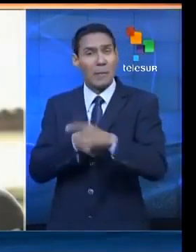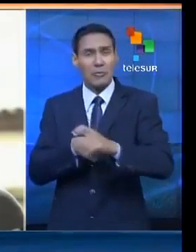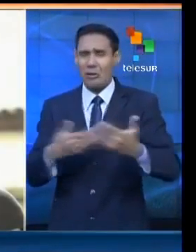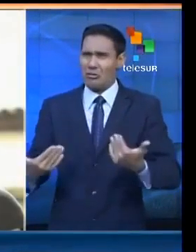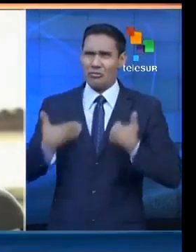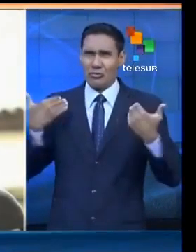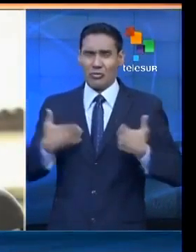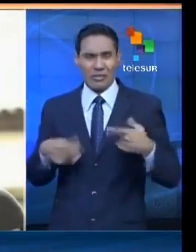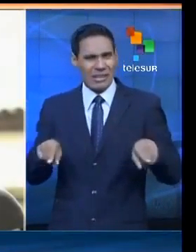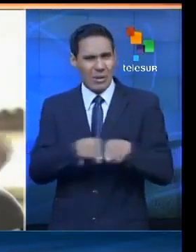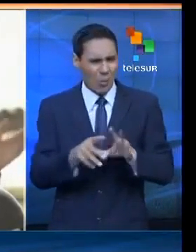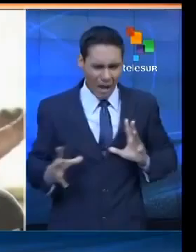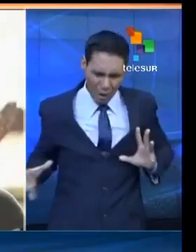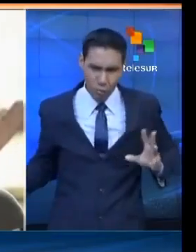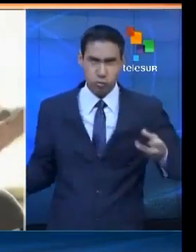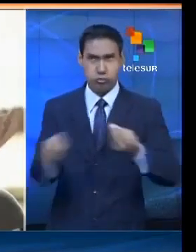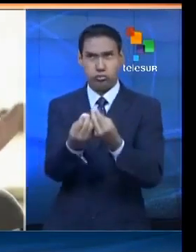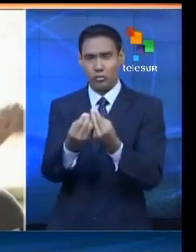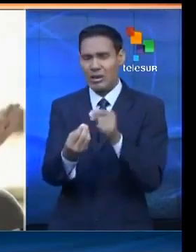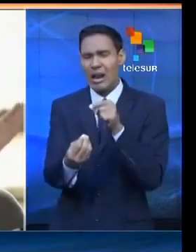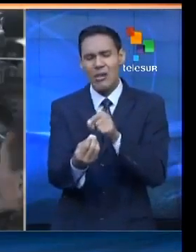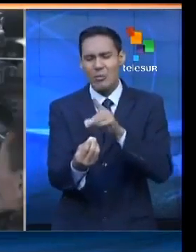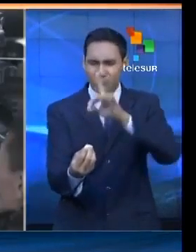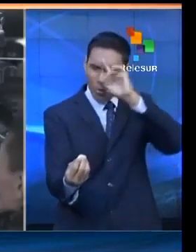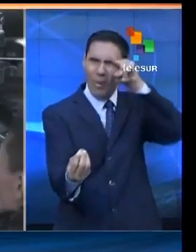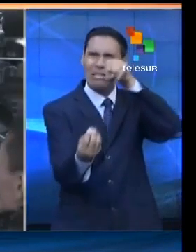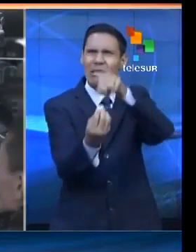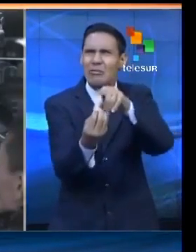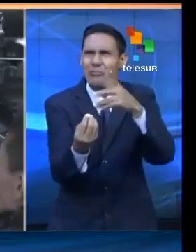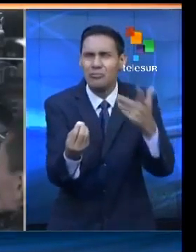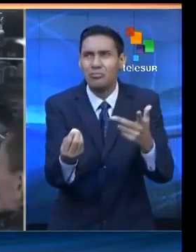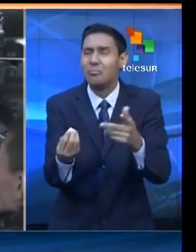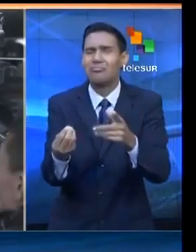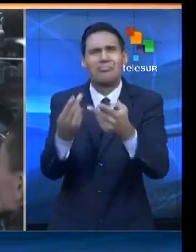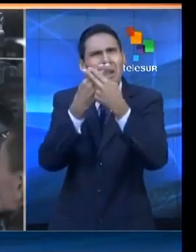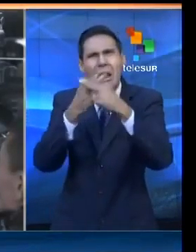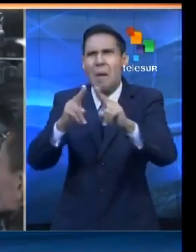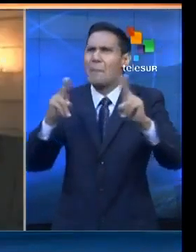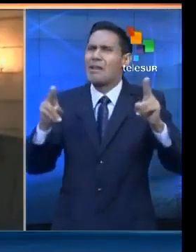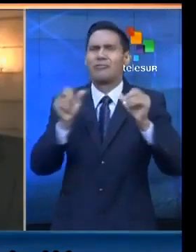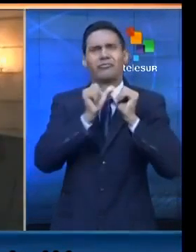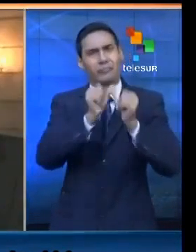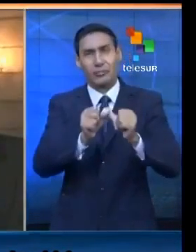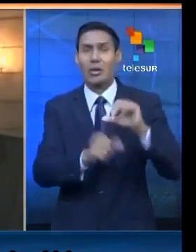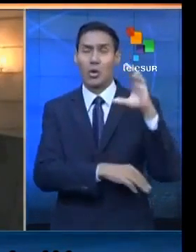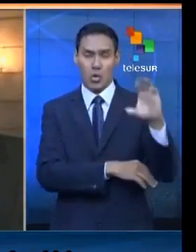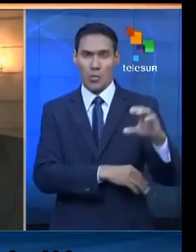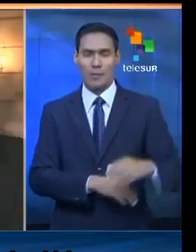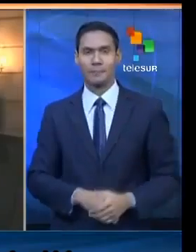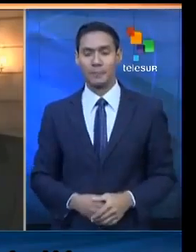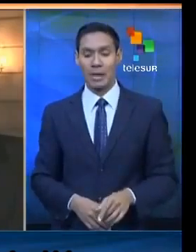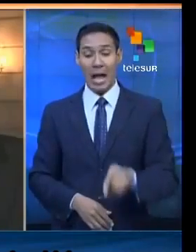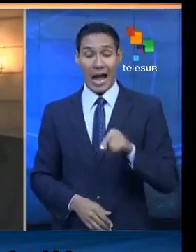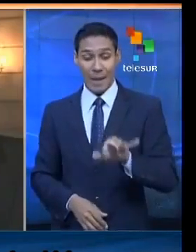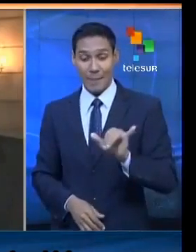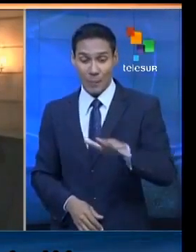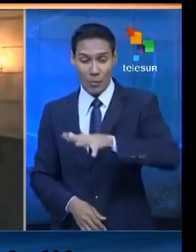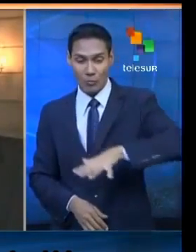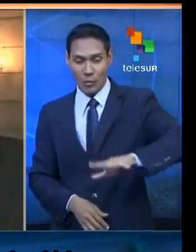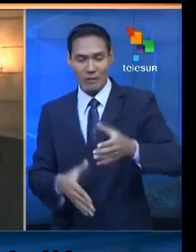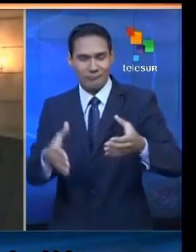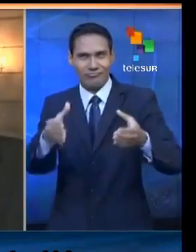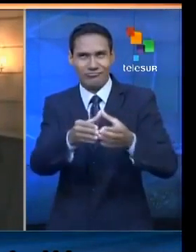como en una gran colcha de retazos, tienen un solo objetivo, la construcción de la paz. Ese espacio común en